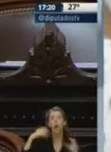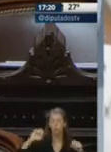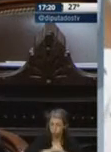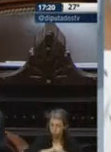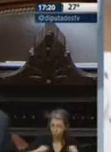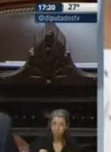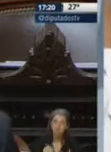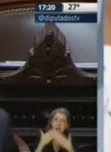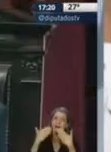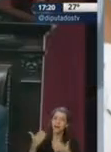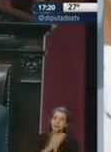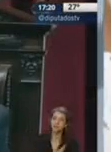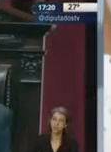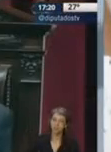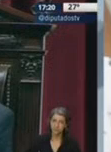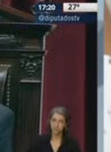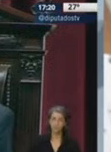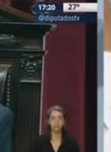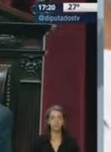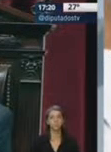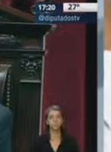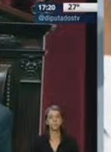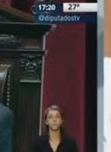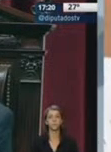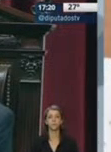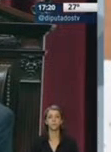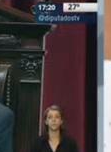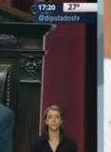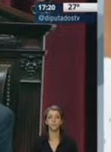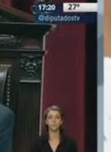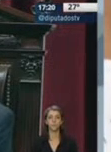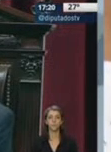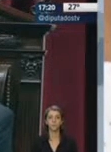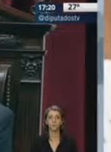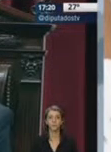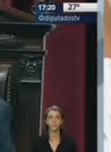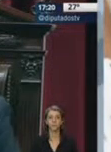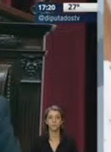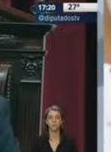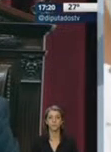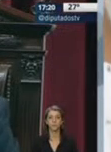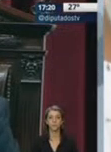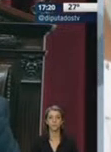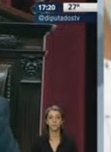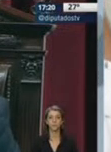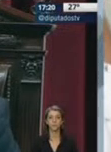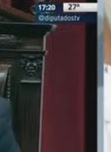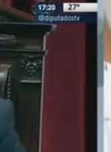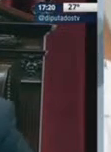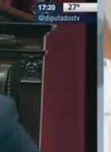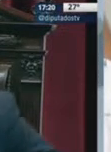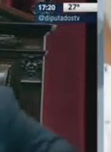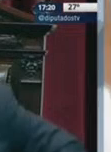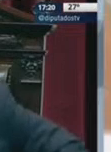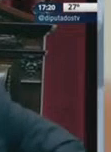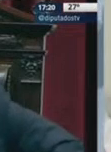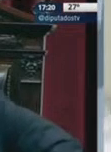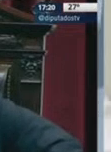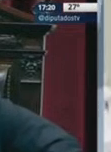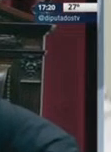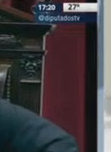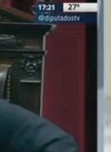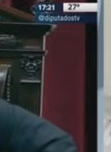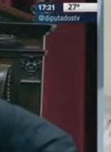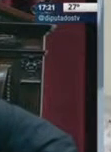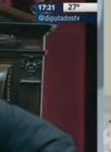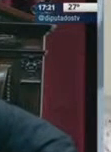gatillo. Ahora están diciendo, va a ser 60, pero si se pasa de 60, volvemos a discutir al Congreso cómo corresponde, cómo se van a gastar los